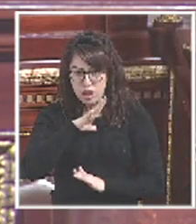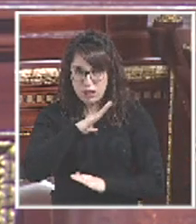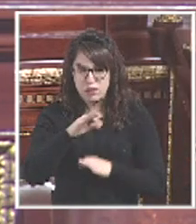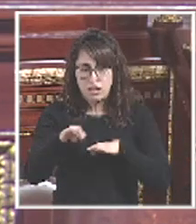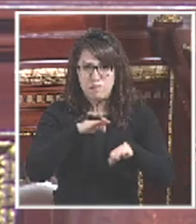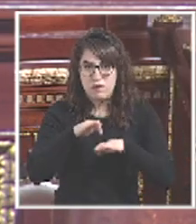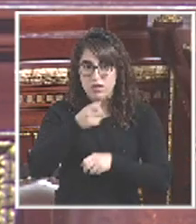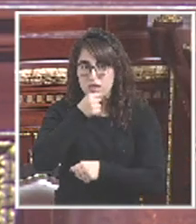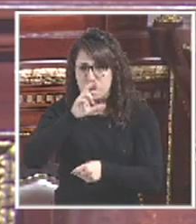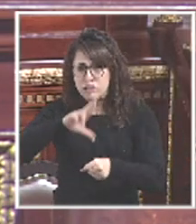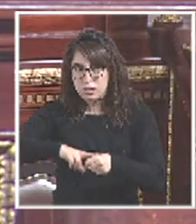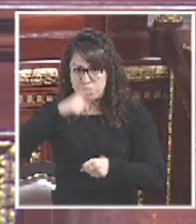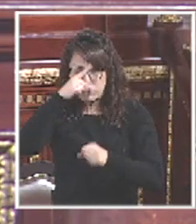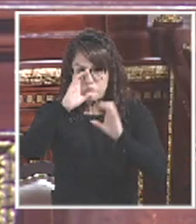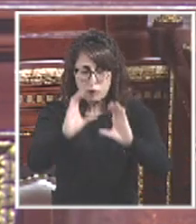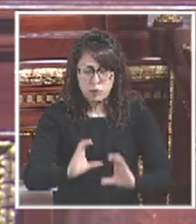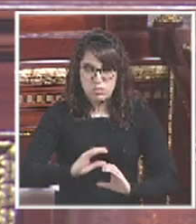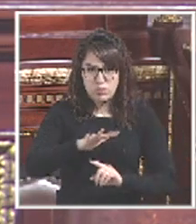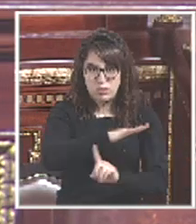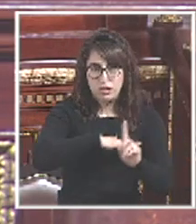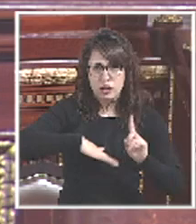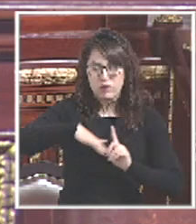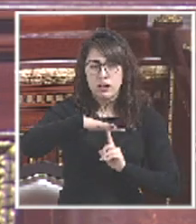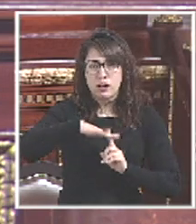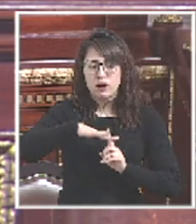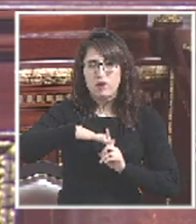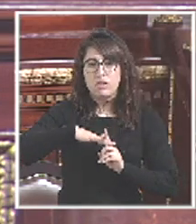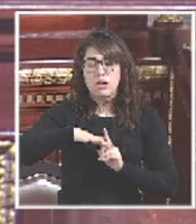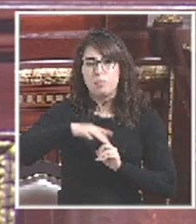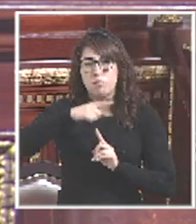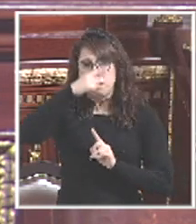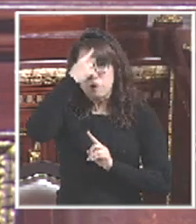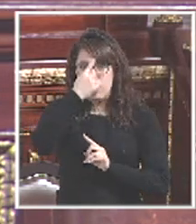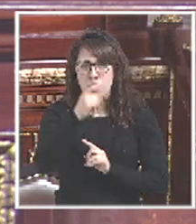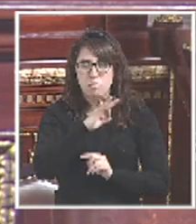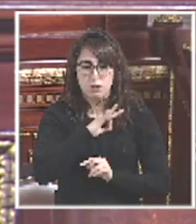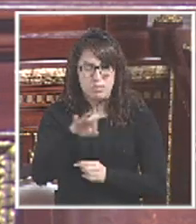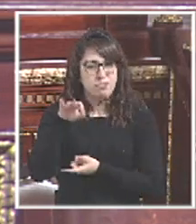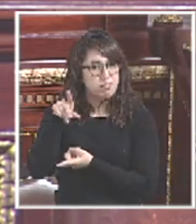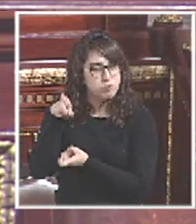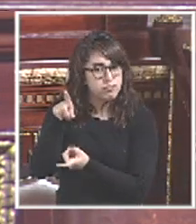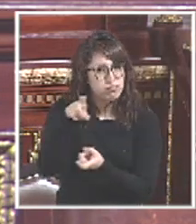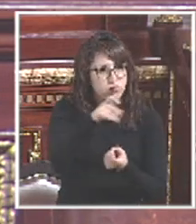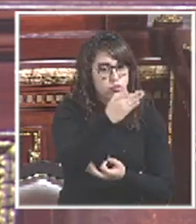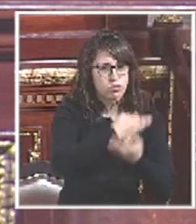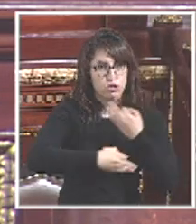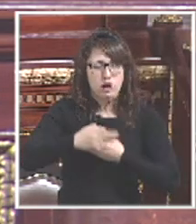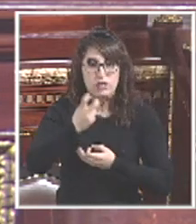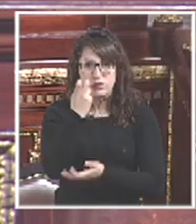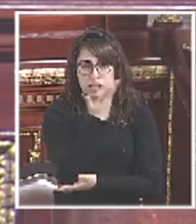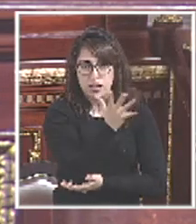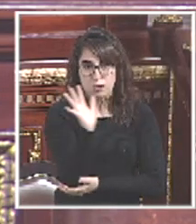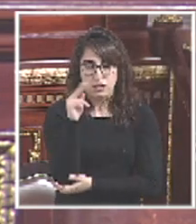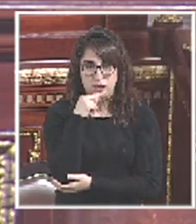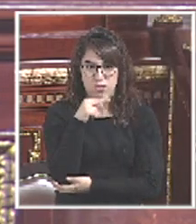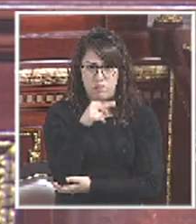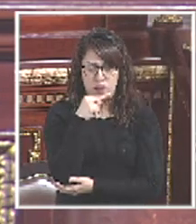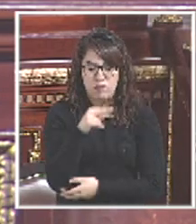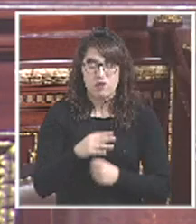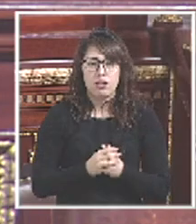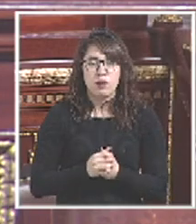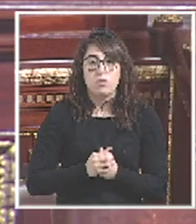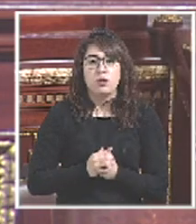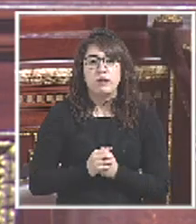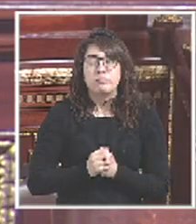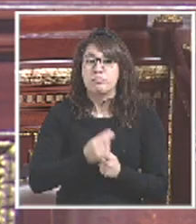la Secretaría de Medio Ambiente de la Ciudad de México para realizar la recolección de estos árboles. De conformidad